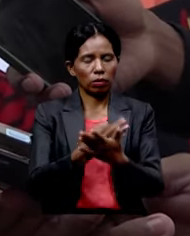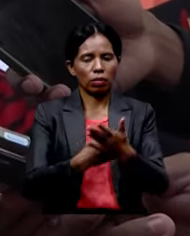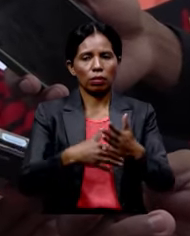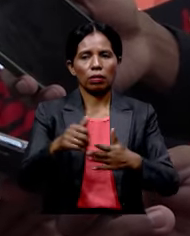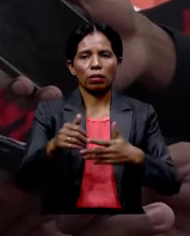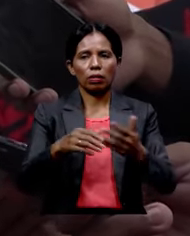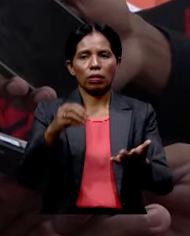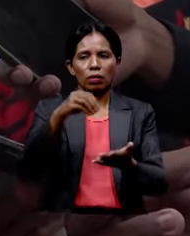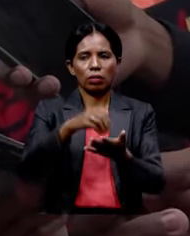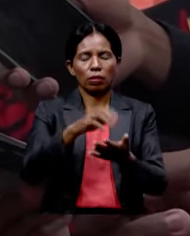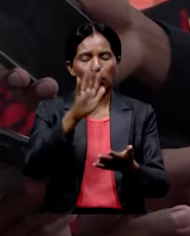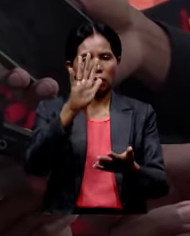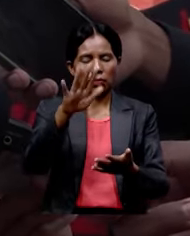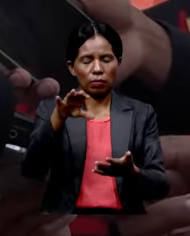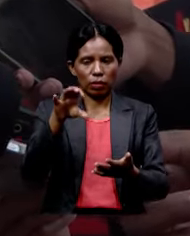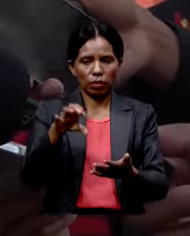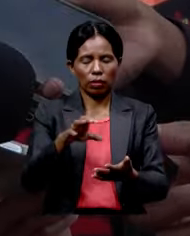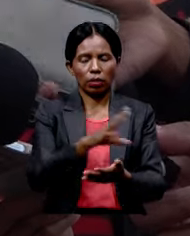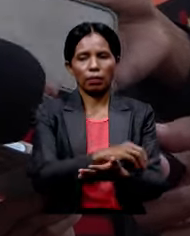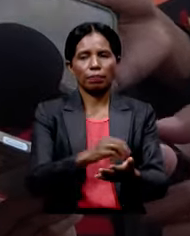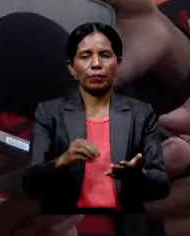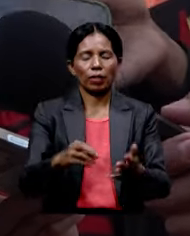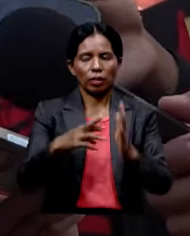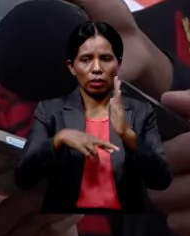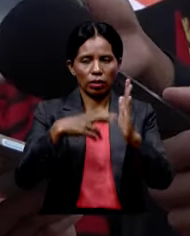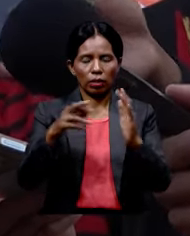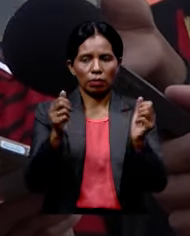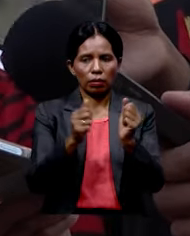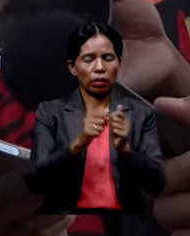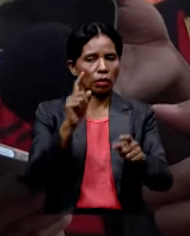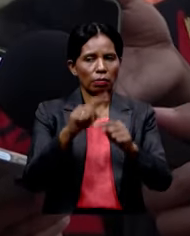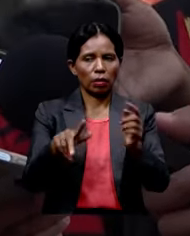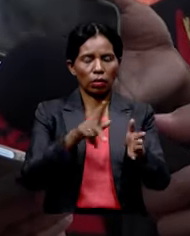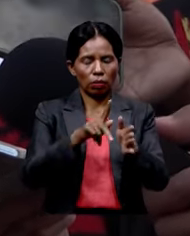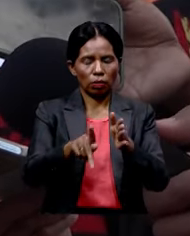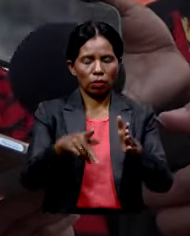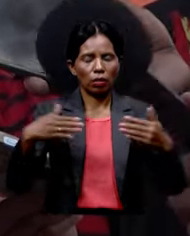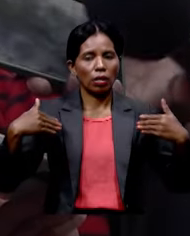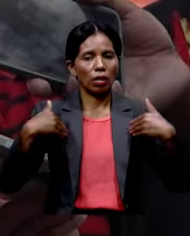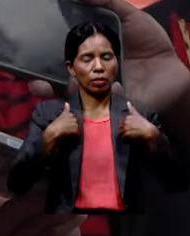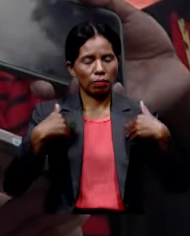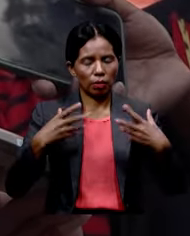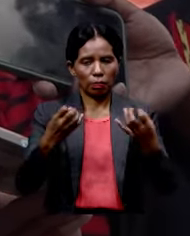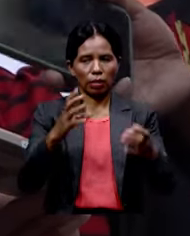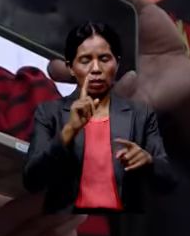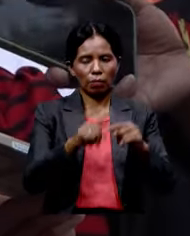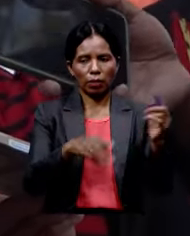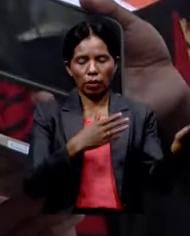ejemplo, vele todo $500. Le mate o le amores y regras, por ejemplo, la vele ojo animal vara, la vele lori,